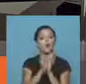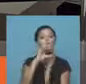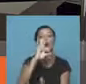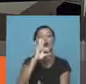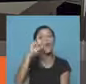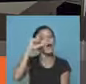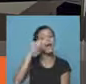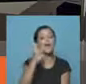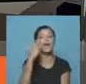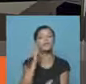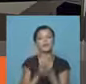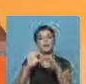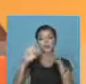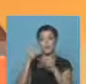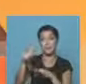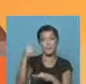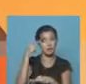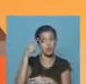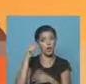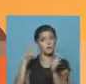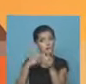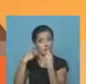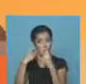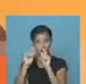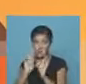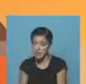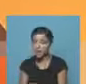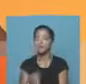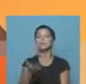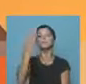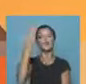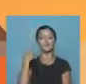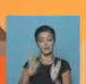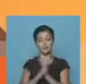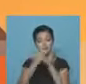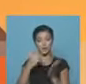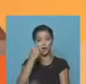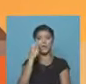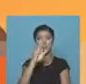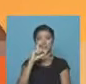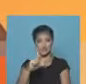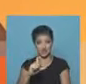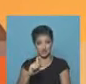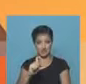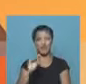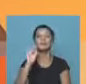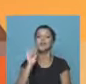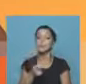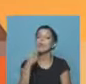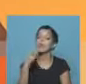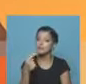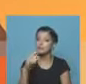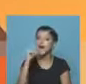Carta Democrática para Paraguay. Y ayer el diario ABC Color mismo, que representa a grandes sectores empresarios, llamaba lo que hacía